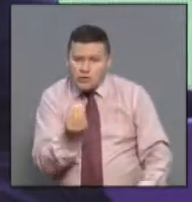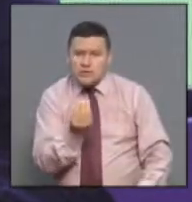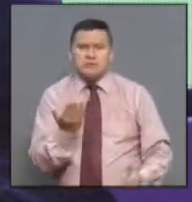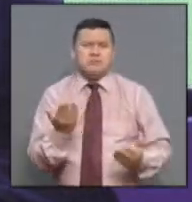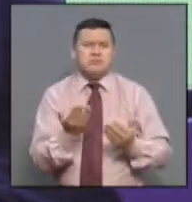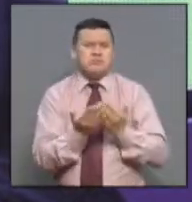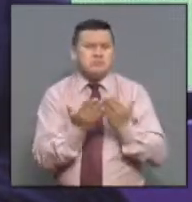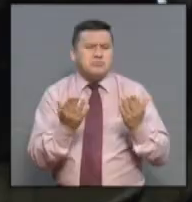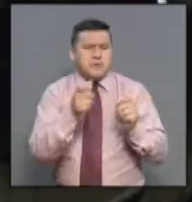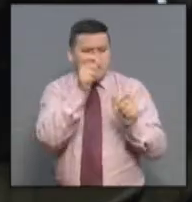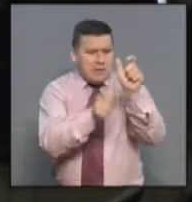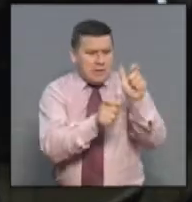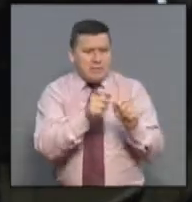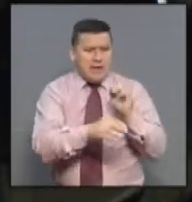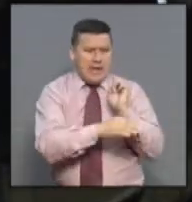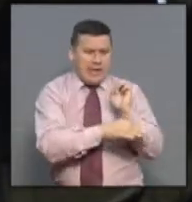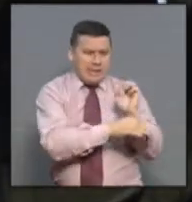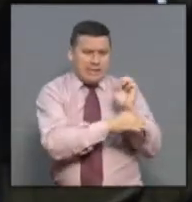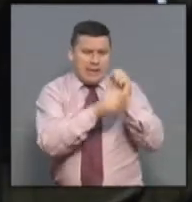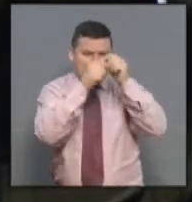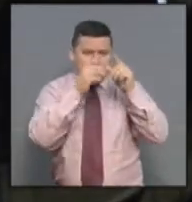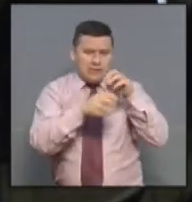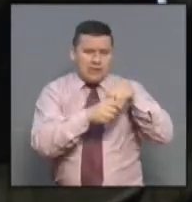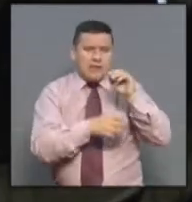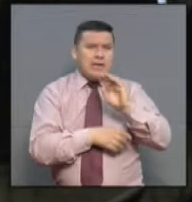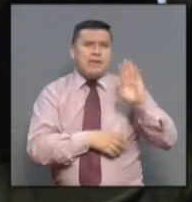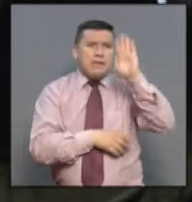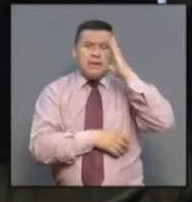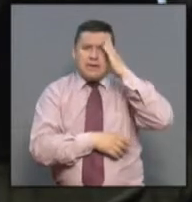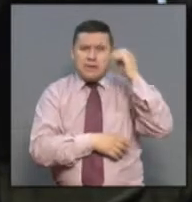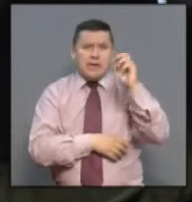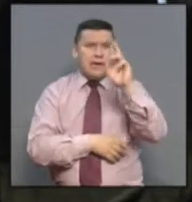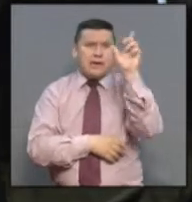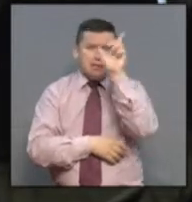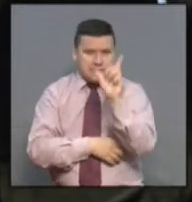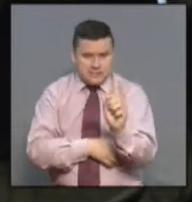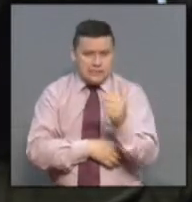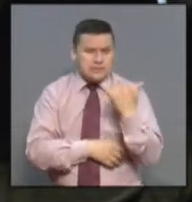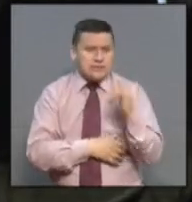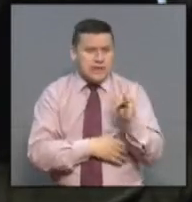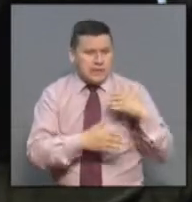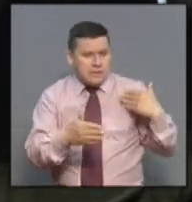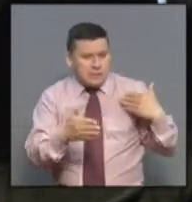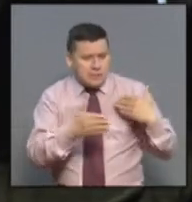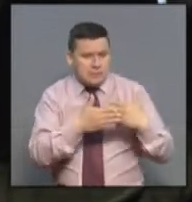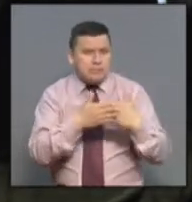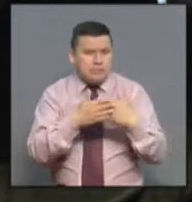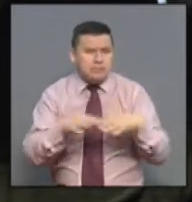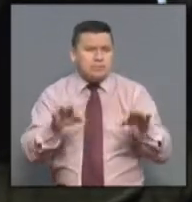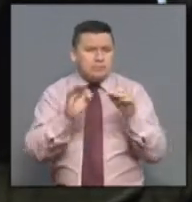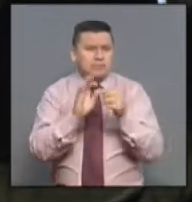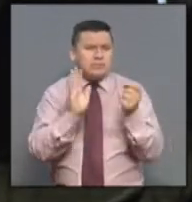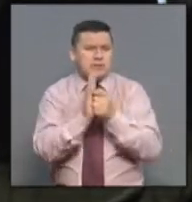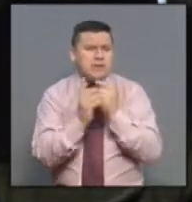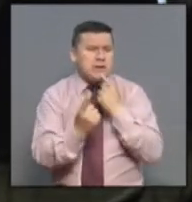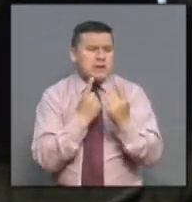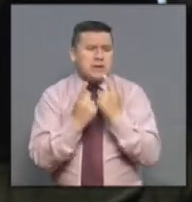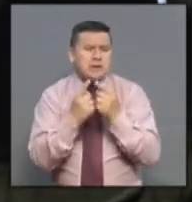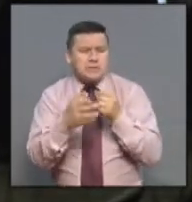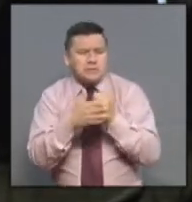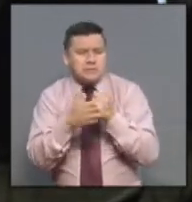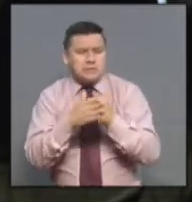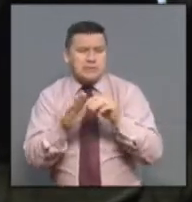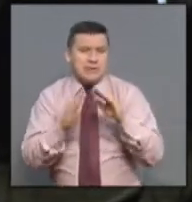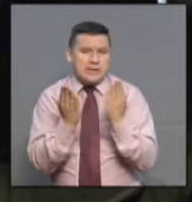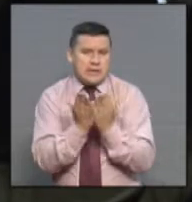y muchos funcionarios de entidades públicas de los departamentos de Quindío y Risaralda, se dio por terminado este evento donde se habló de los retos de